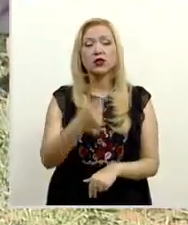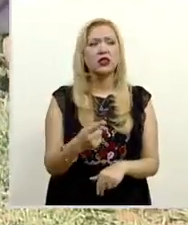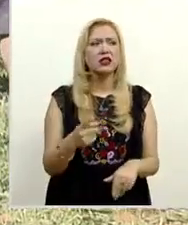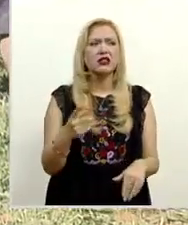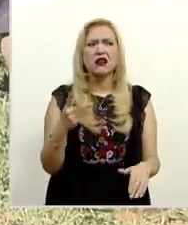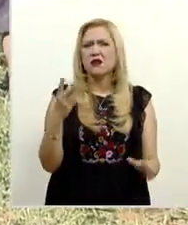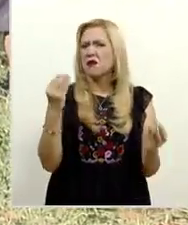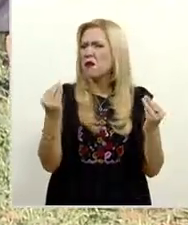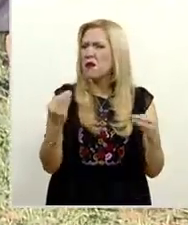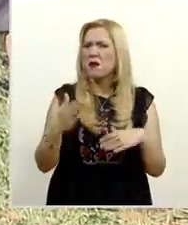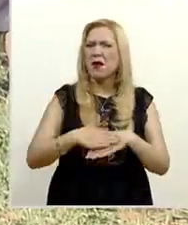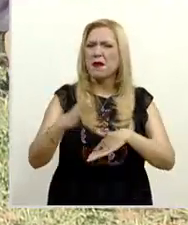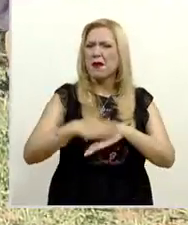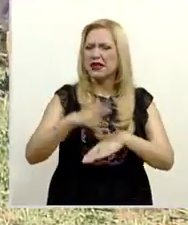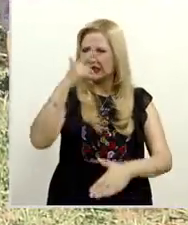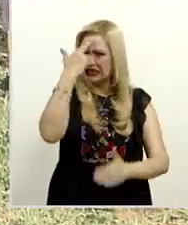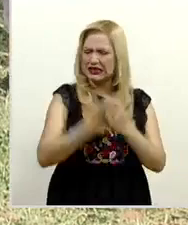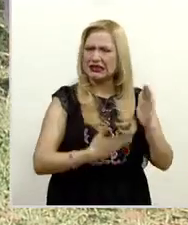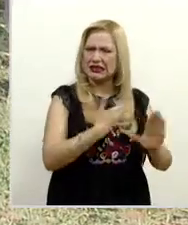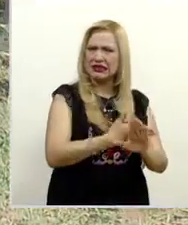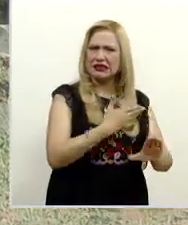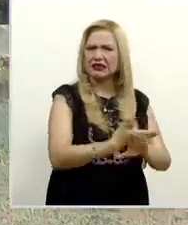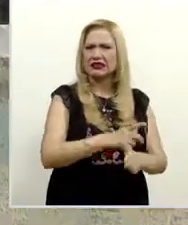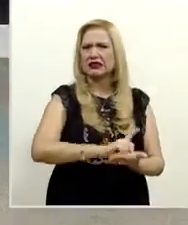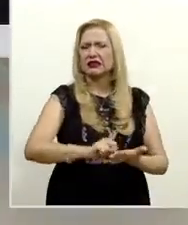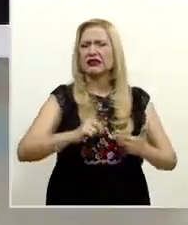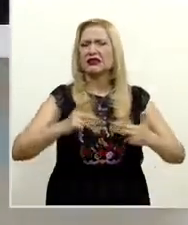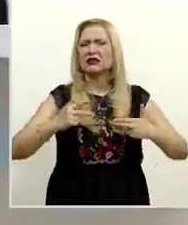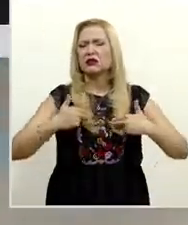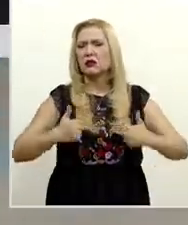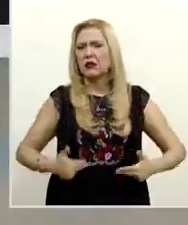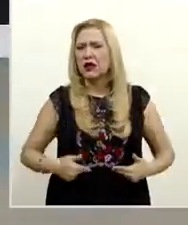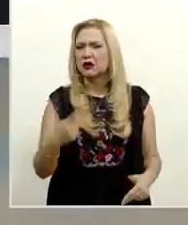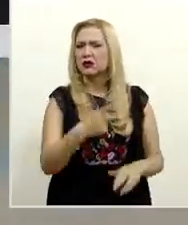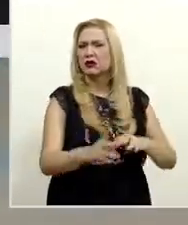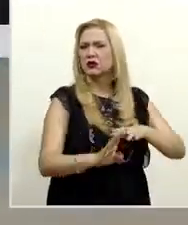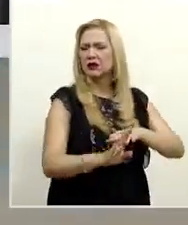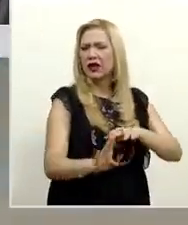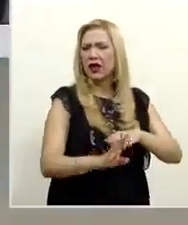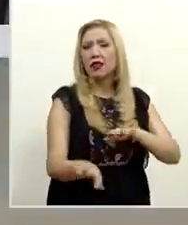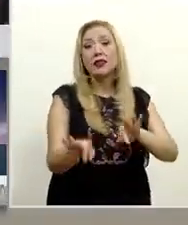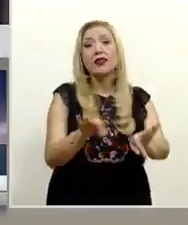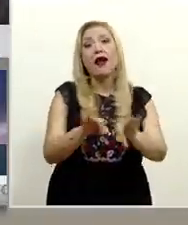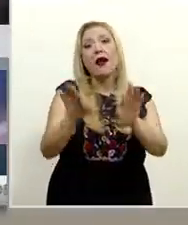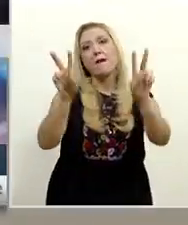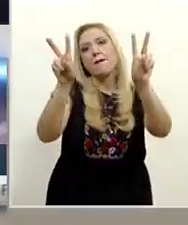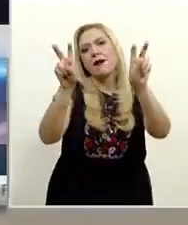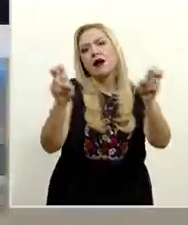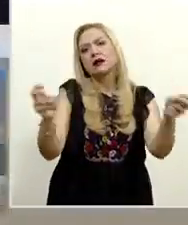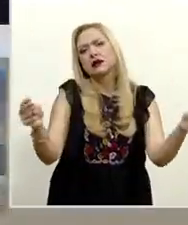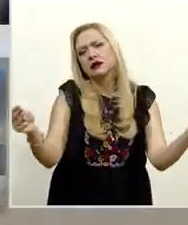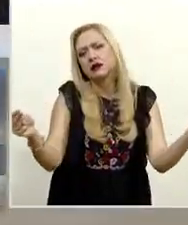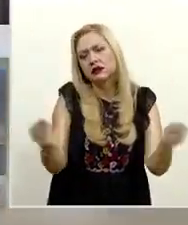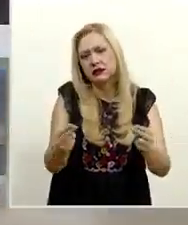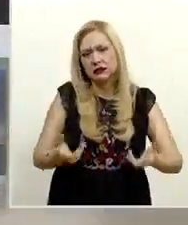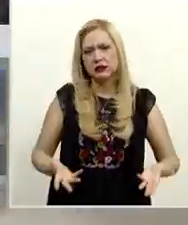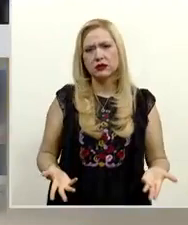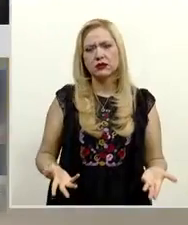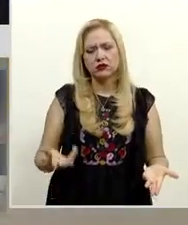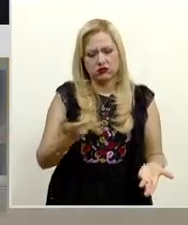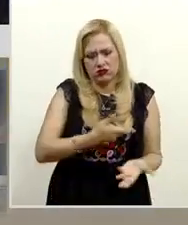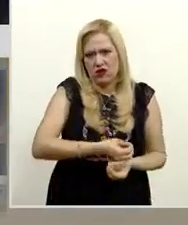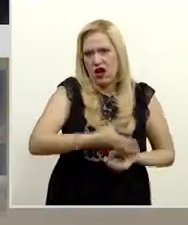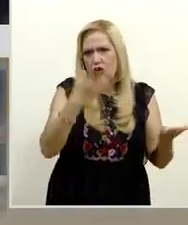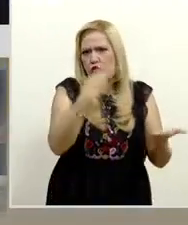la violación de derechos laborales de personas migrantes las personas migrantes en situación de movilidad humana